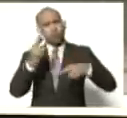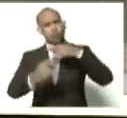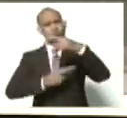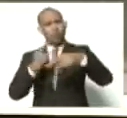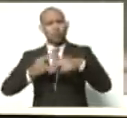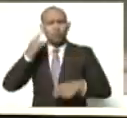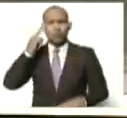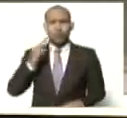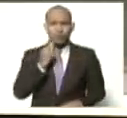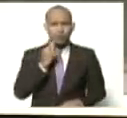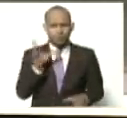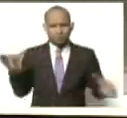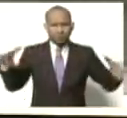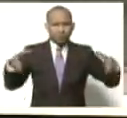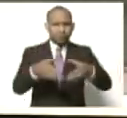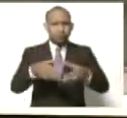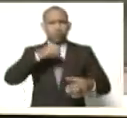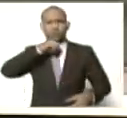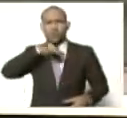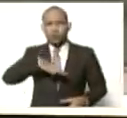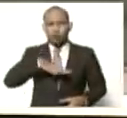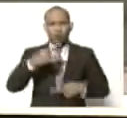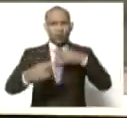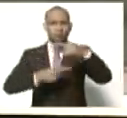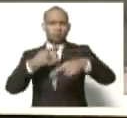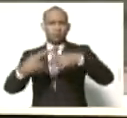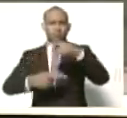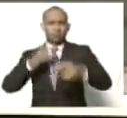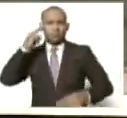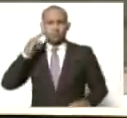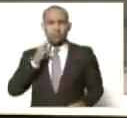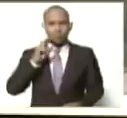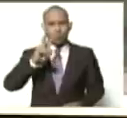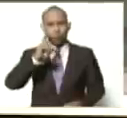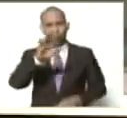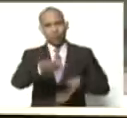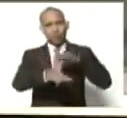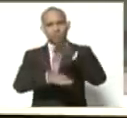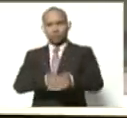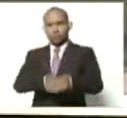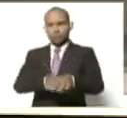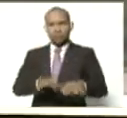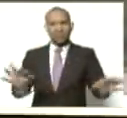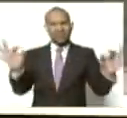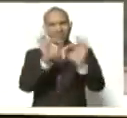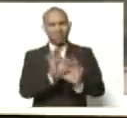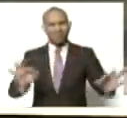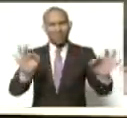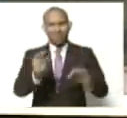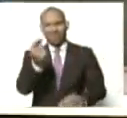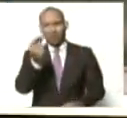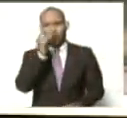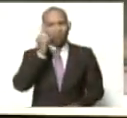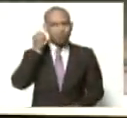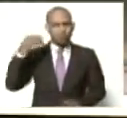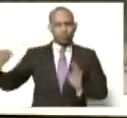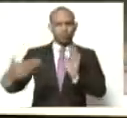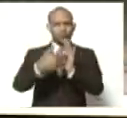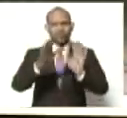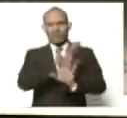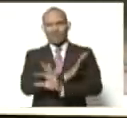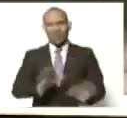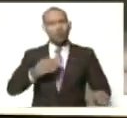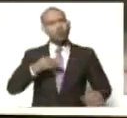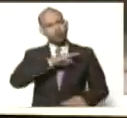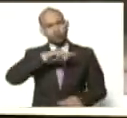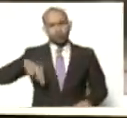Bolivariana, del bloque histórico de la Revolución Bolivariana en la nueva etapa. Nada ni nadie nos detendrá, nada ni nadie podrá